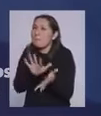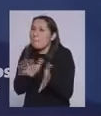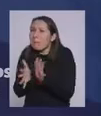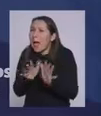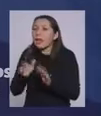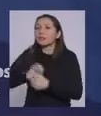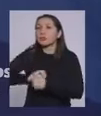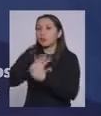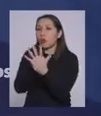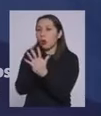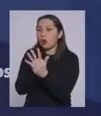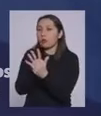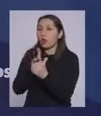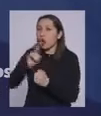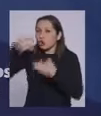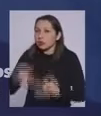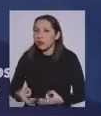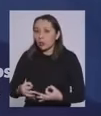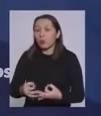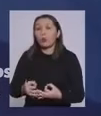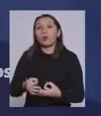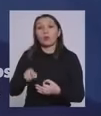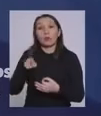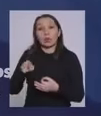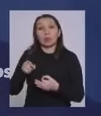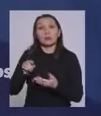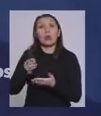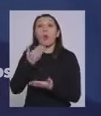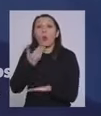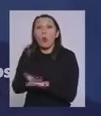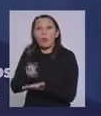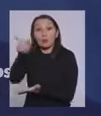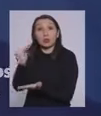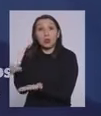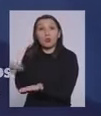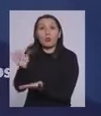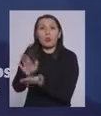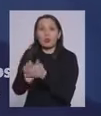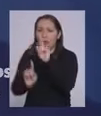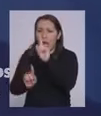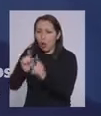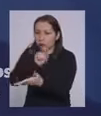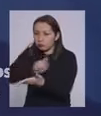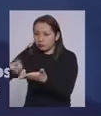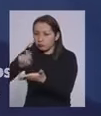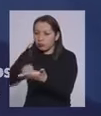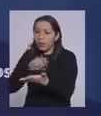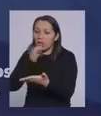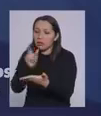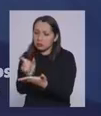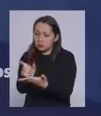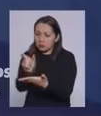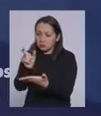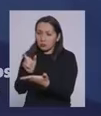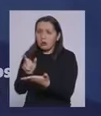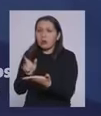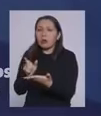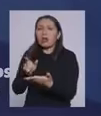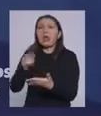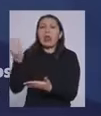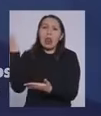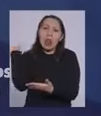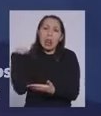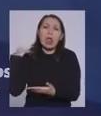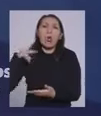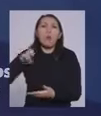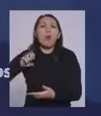probables, es decir, que en el certificado de función en alguna parte sale algo relacionado con neumonía